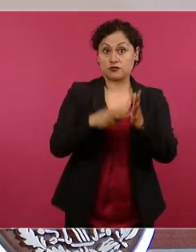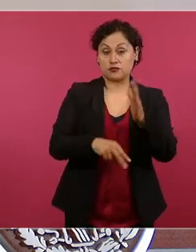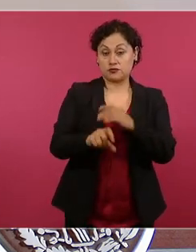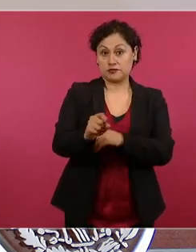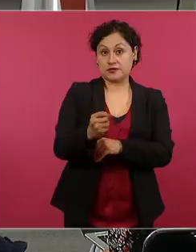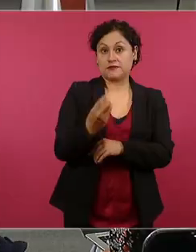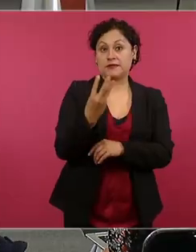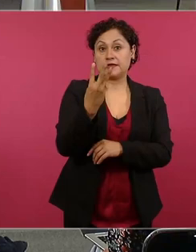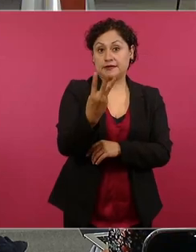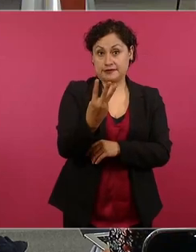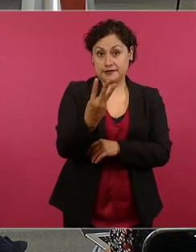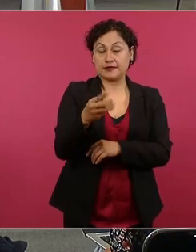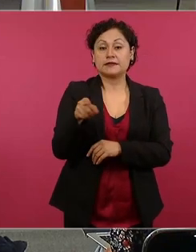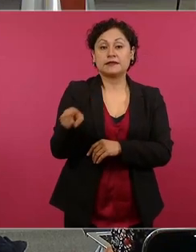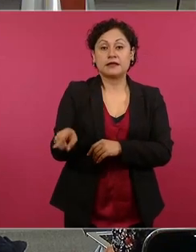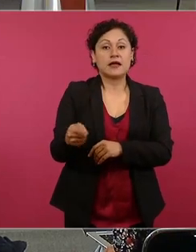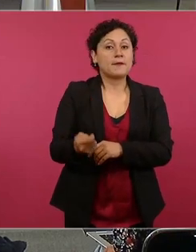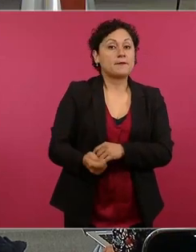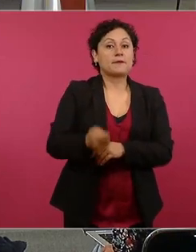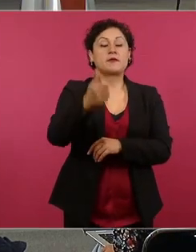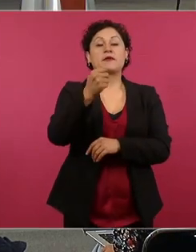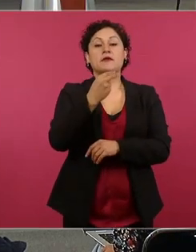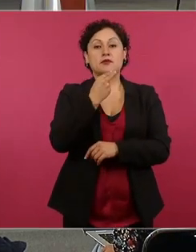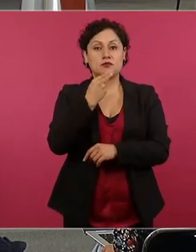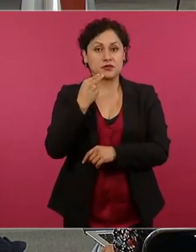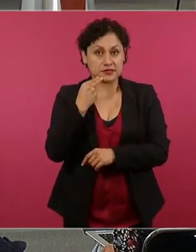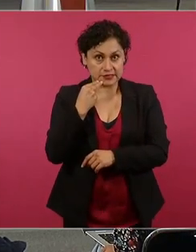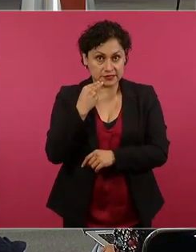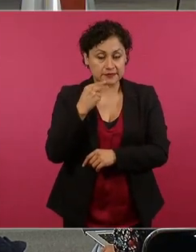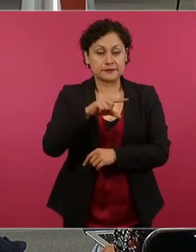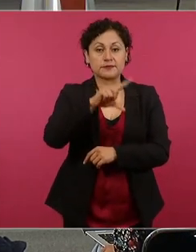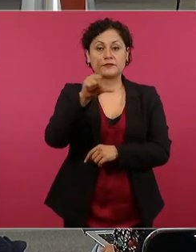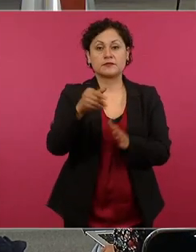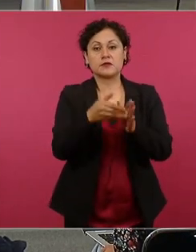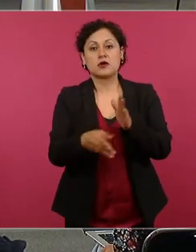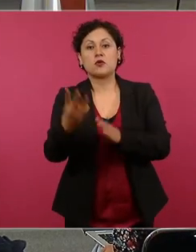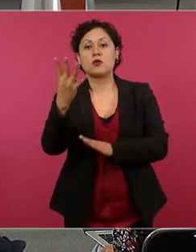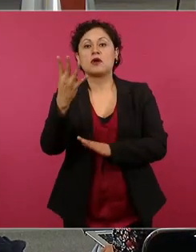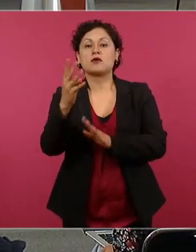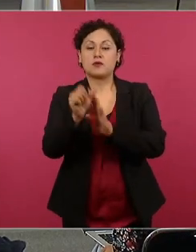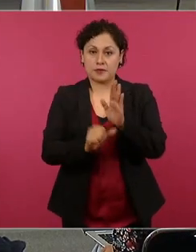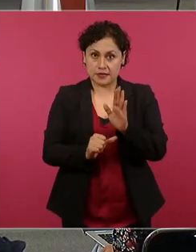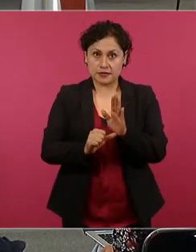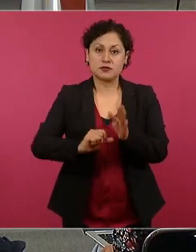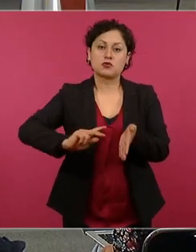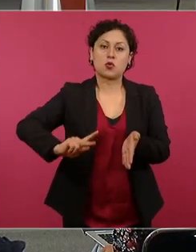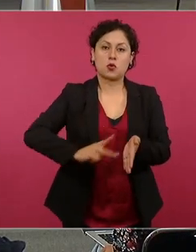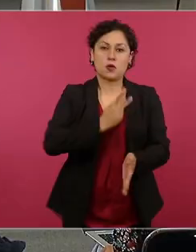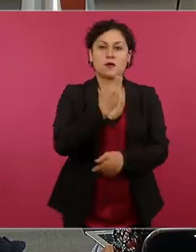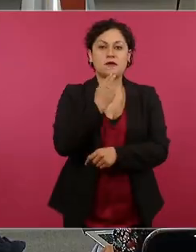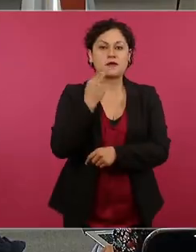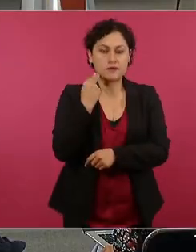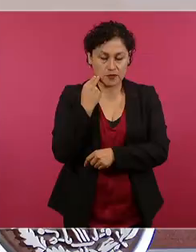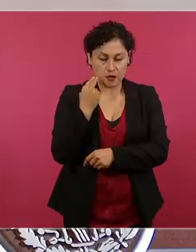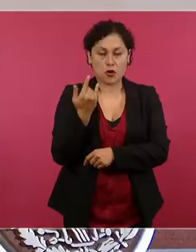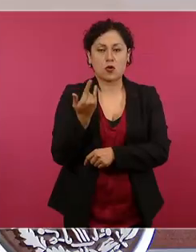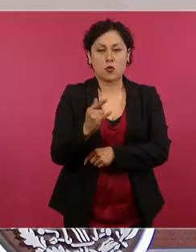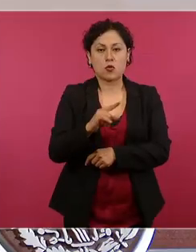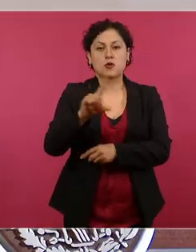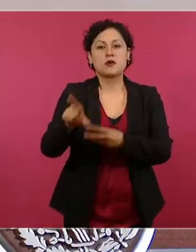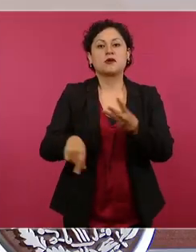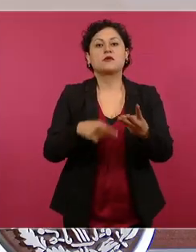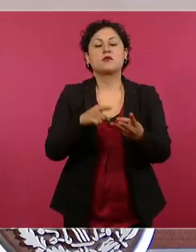11 suicidios, el segundo 4 meses después, en julio. En agosto ocurrieron